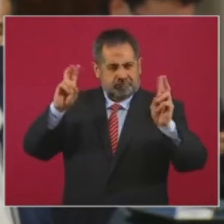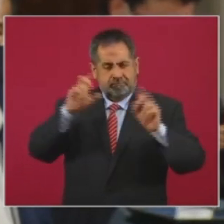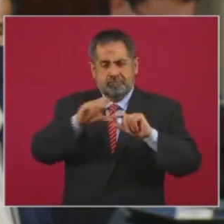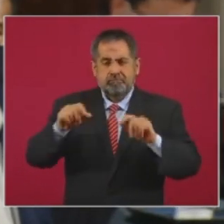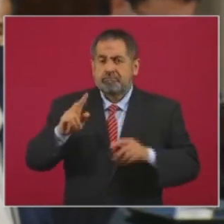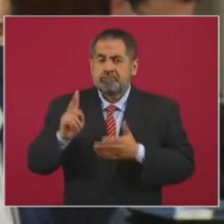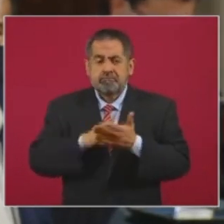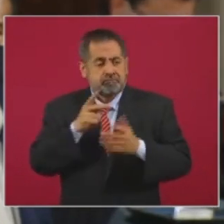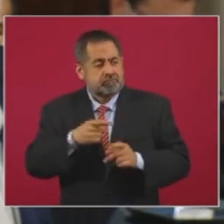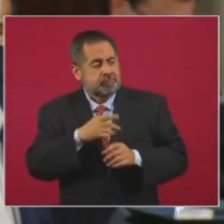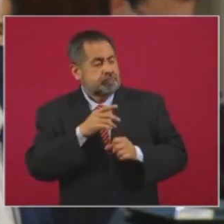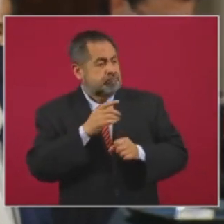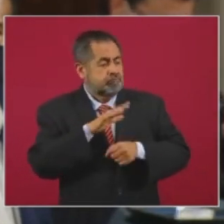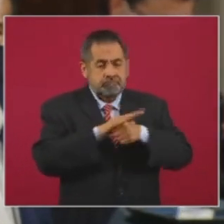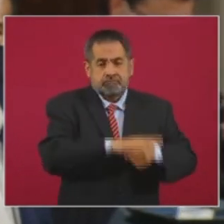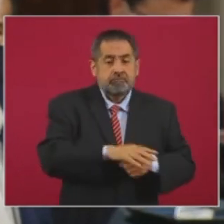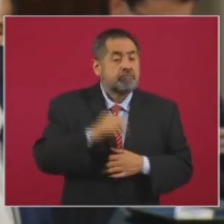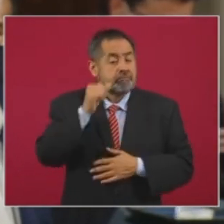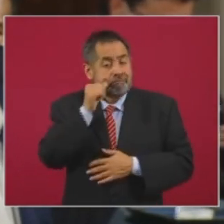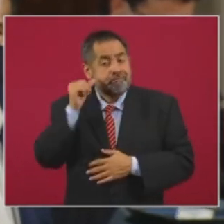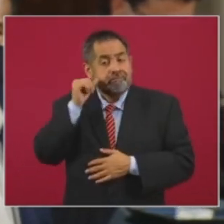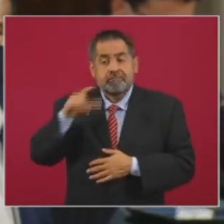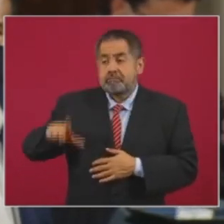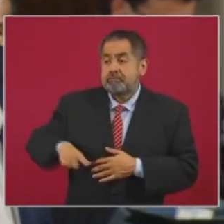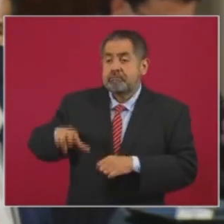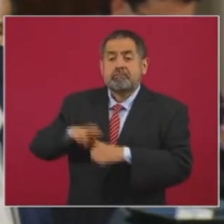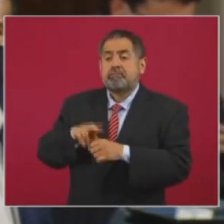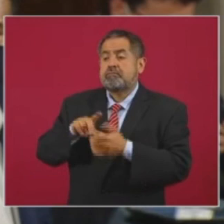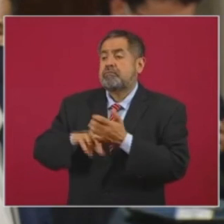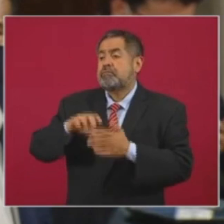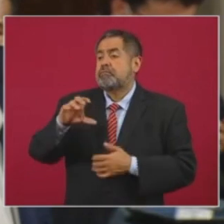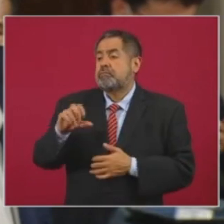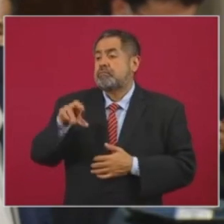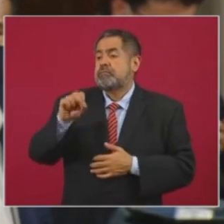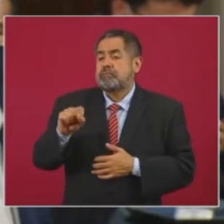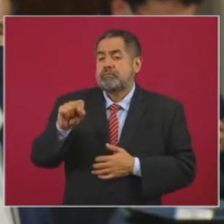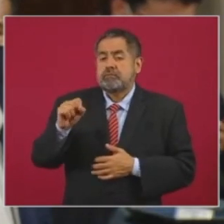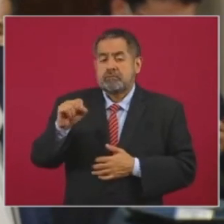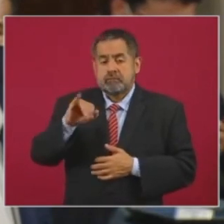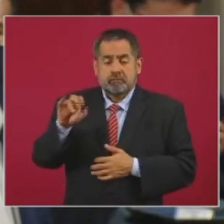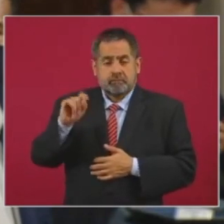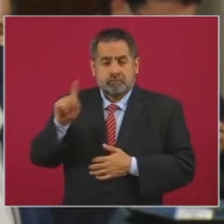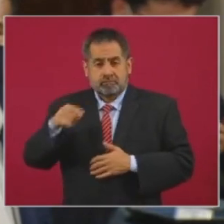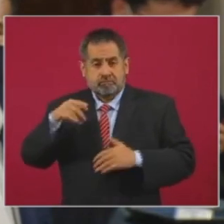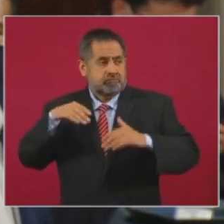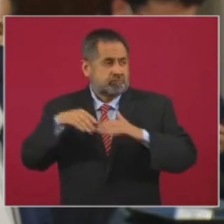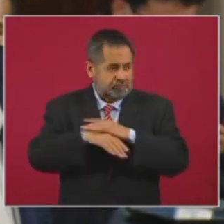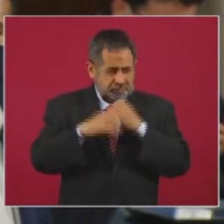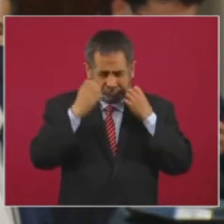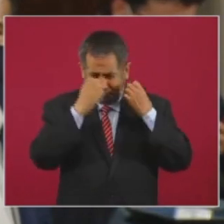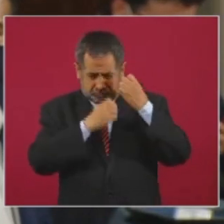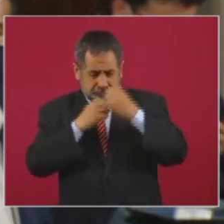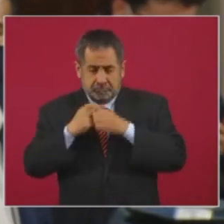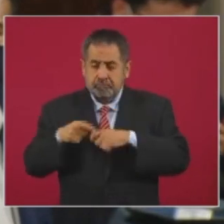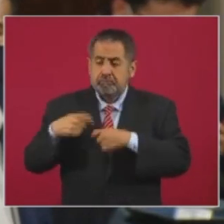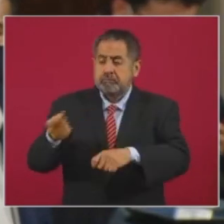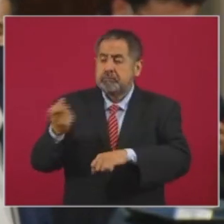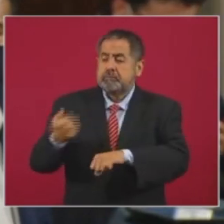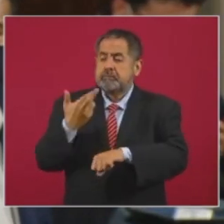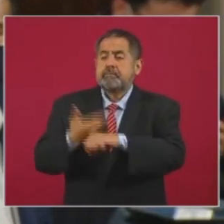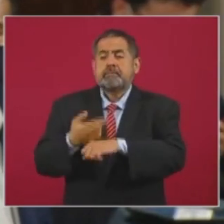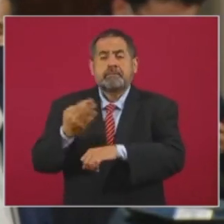ayer, en un recurso extremo, el gobernador Carlos Joaquín ordenó una virulenta auditoría a través de la Secretaría de Finanzas y